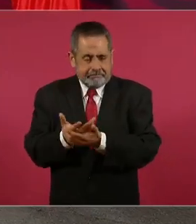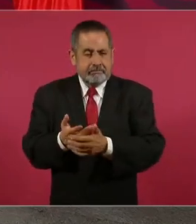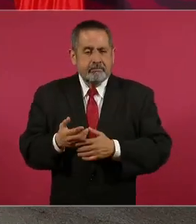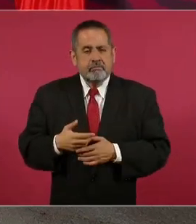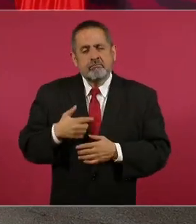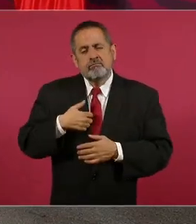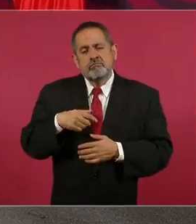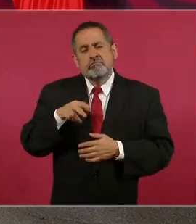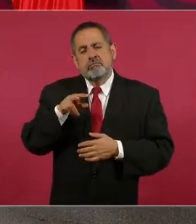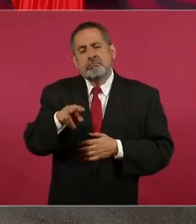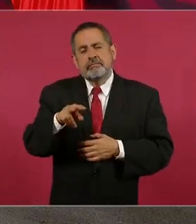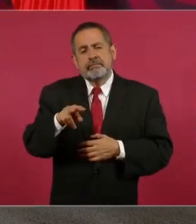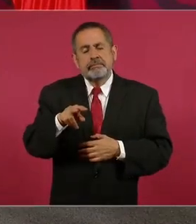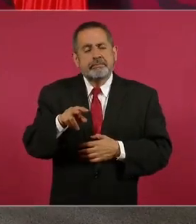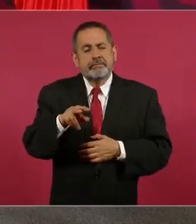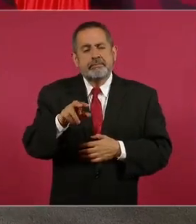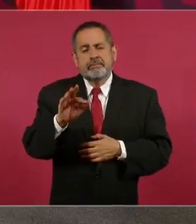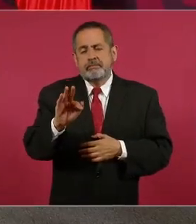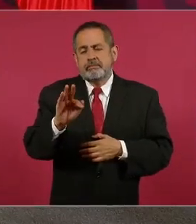estaba yo viendo a Fórmula.